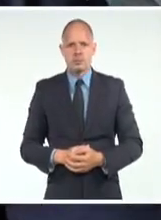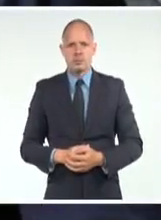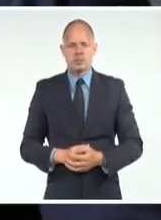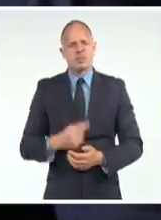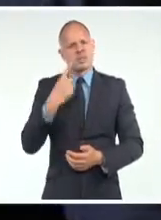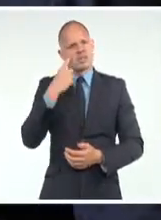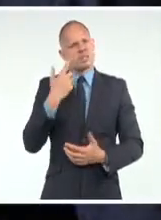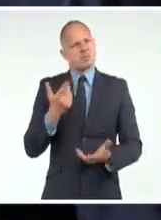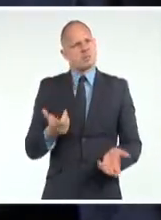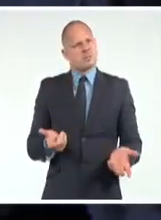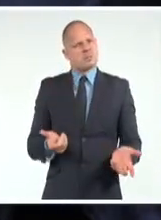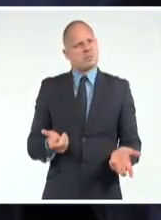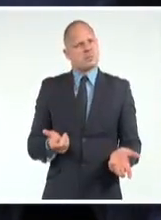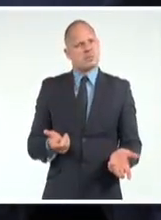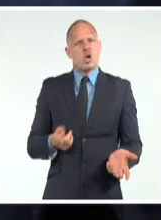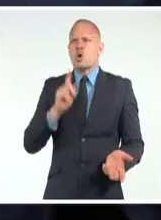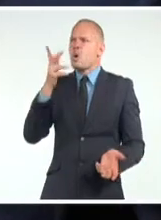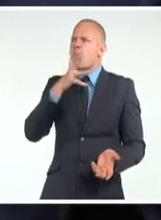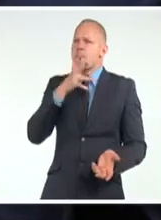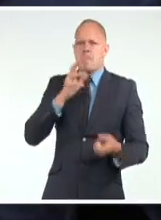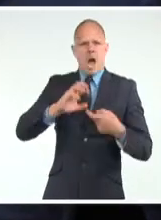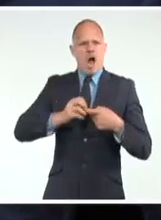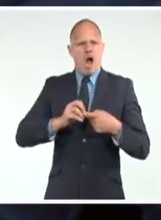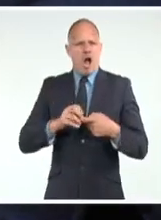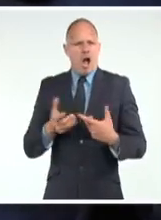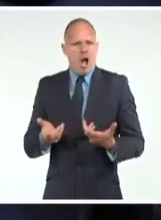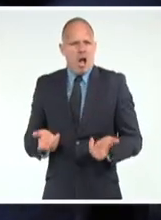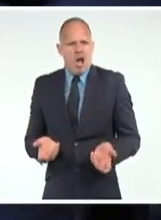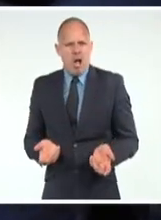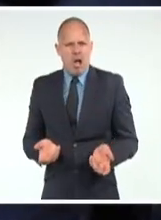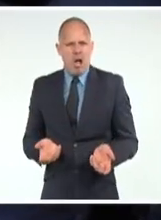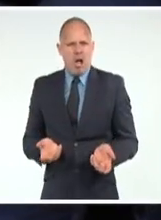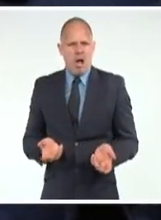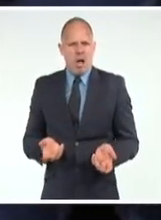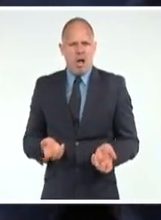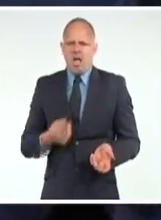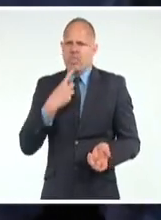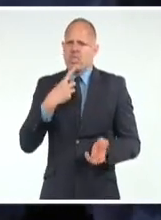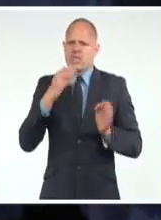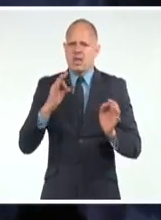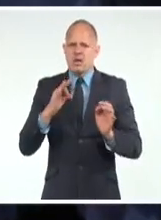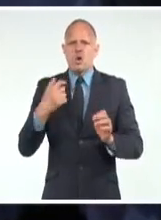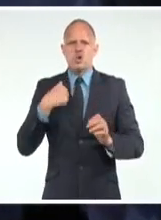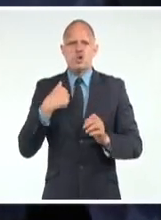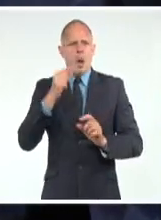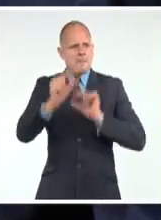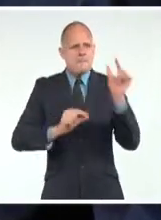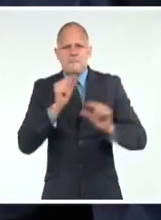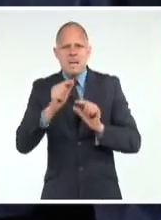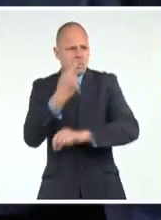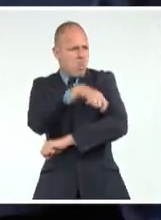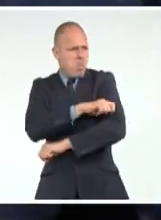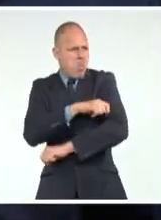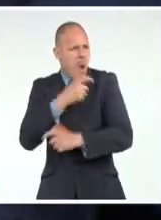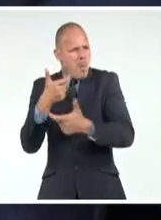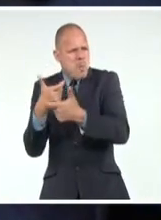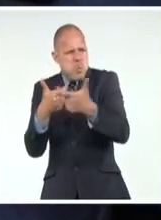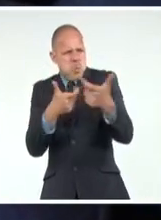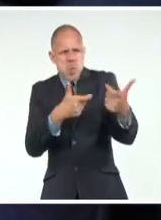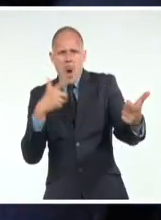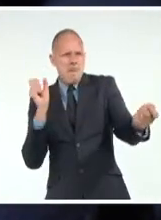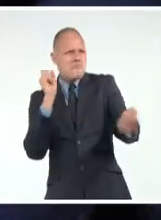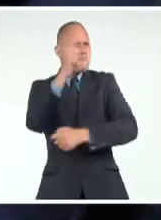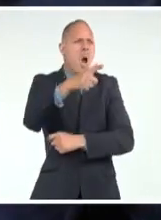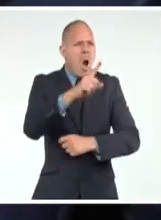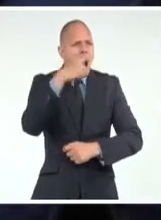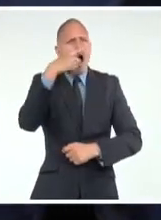de televisión, que yo no acribillé a balazos, ni tupí calles con gases. No hables sin tener bases, ni creas en